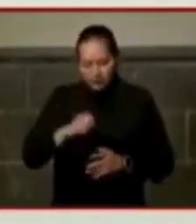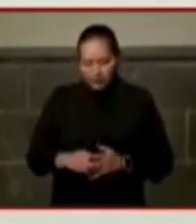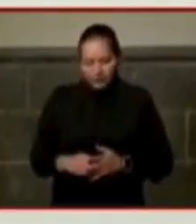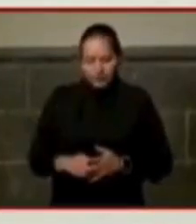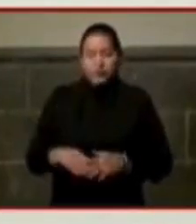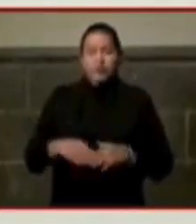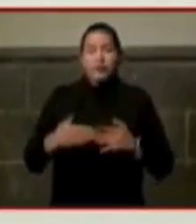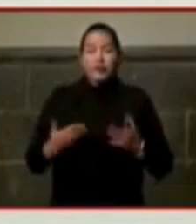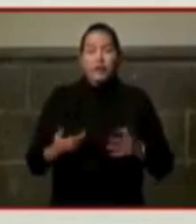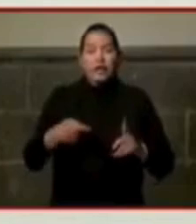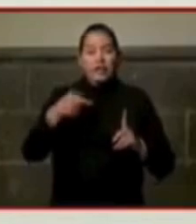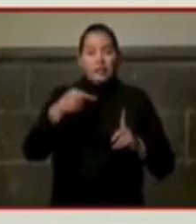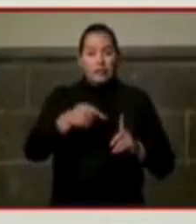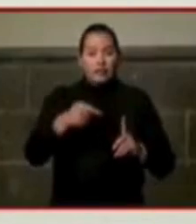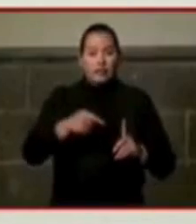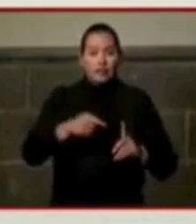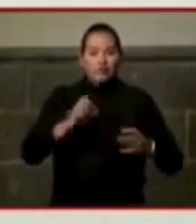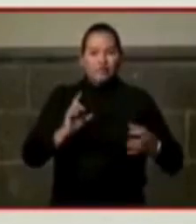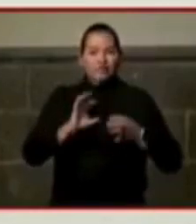formada en la 4T.